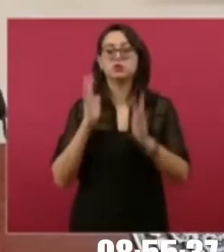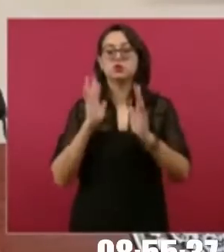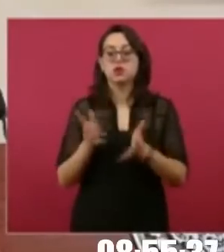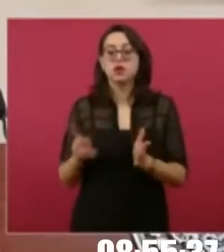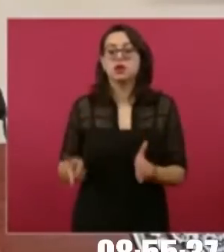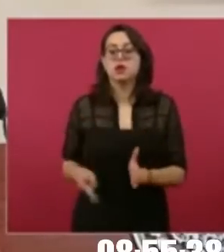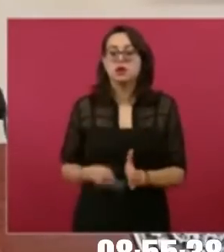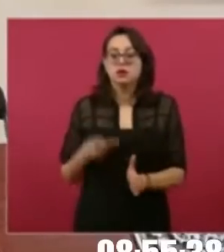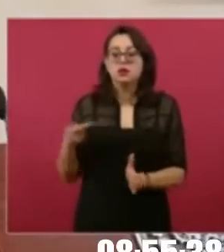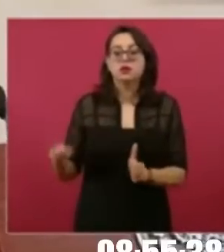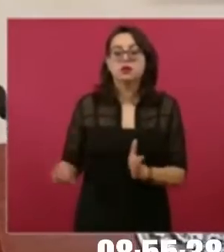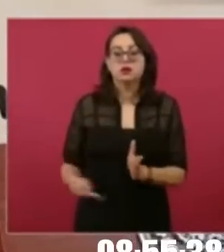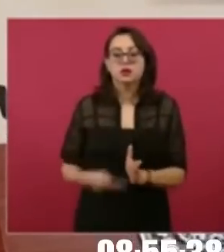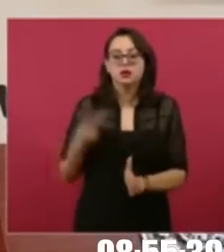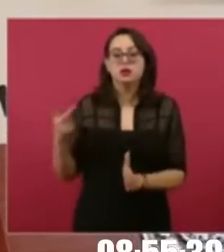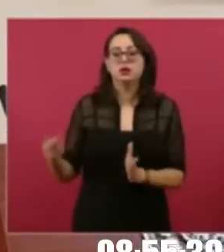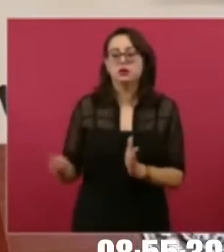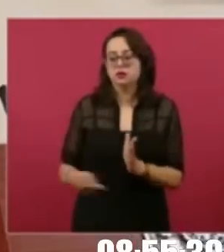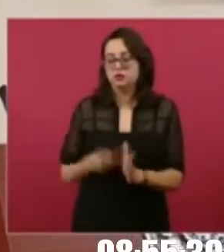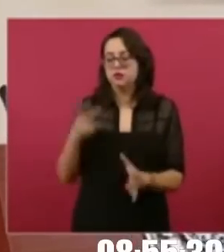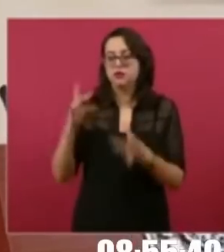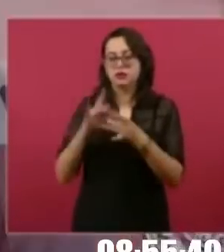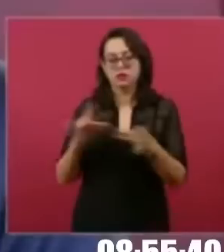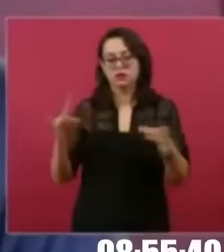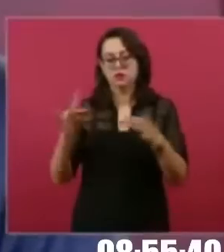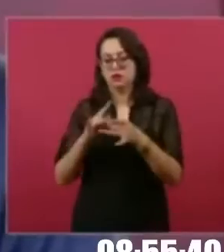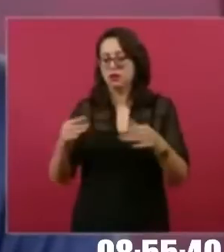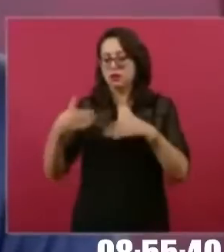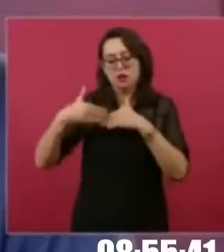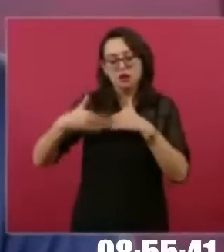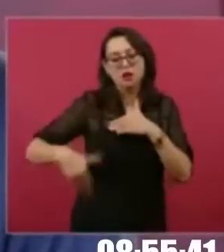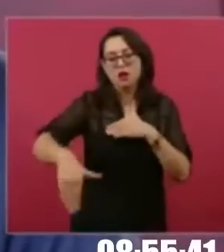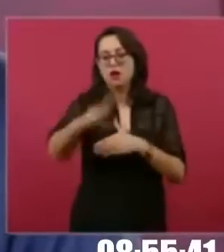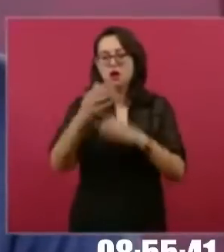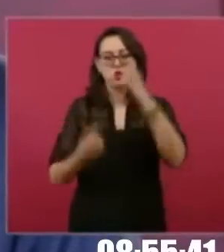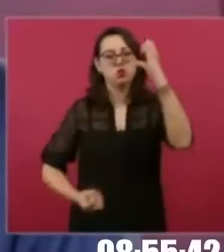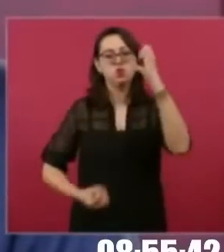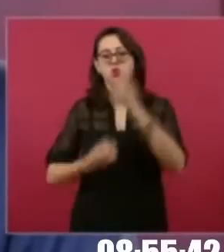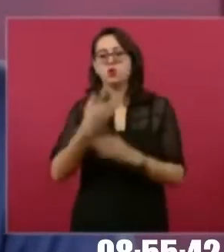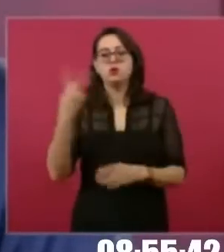sin tapados sin destapes